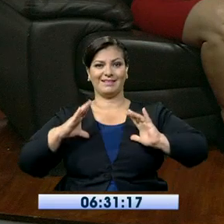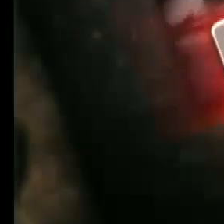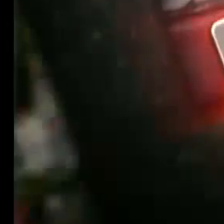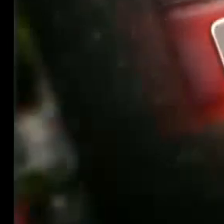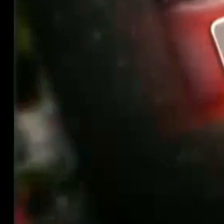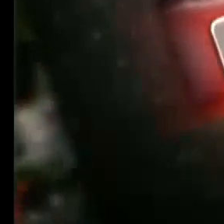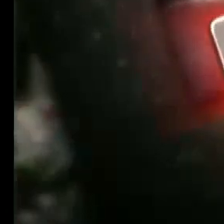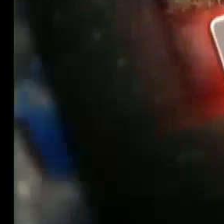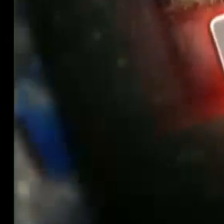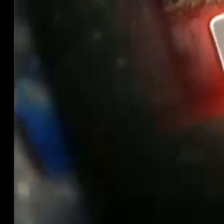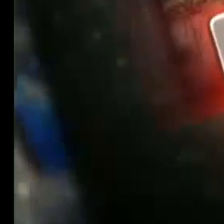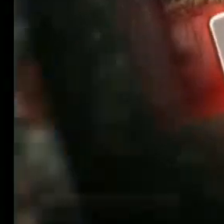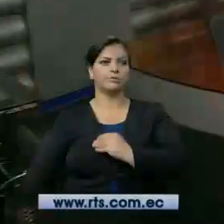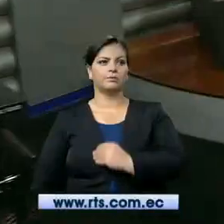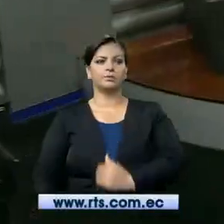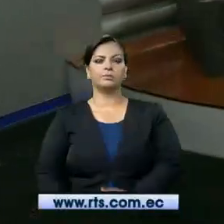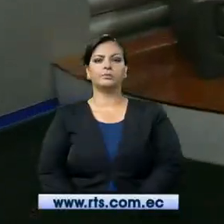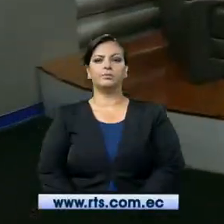todo caso.